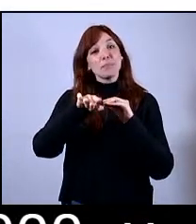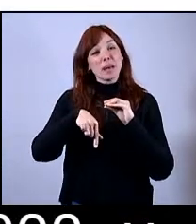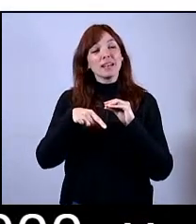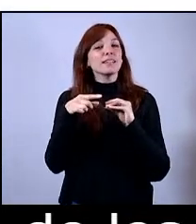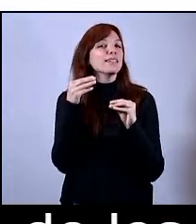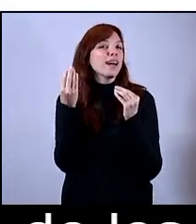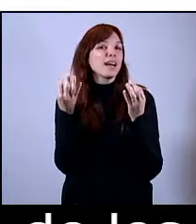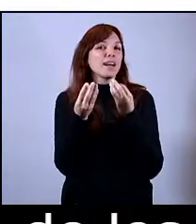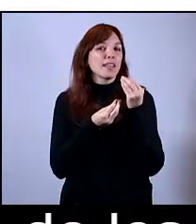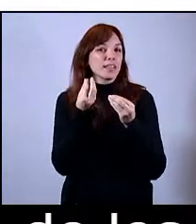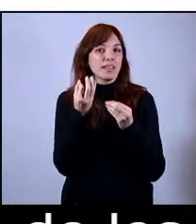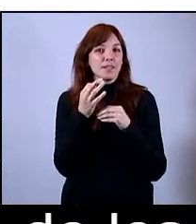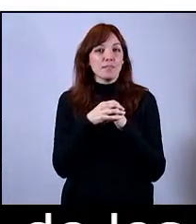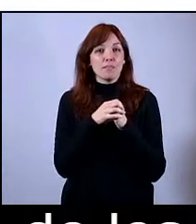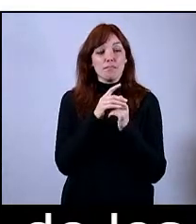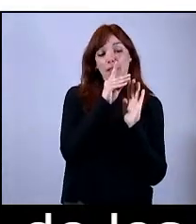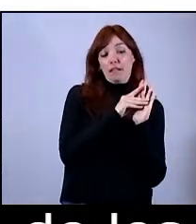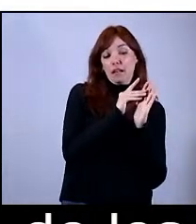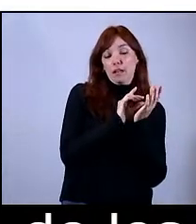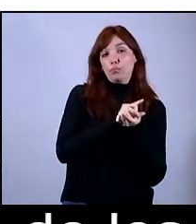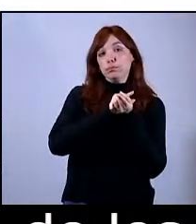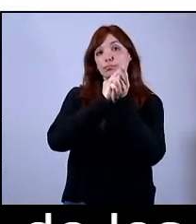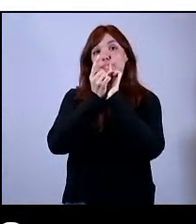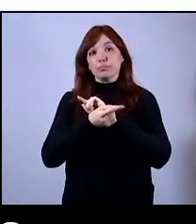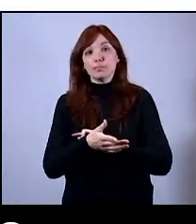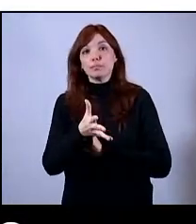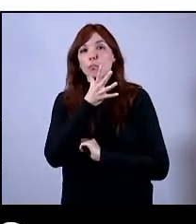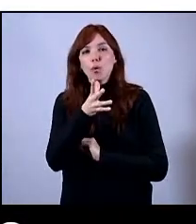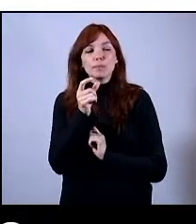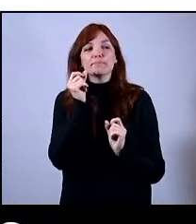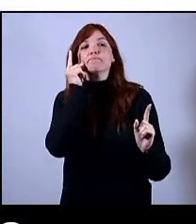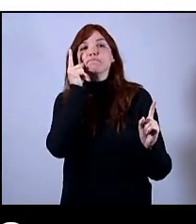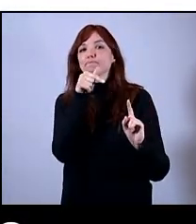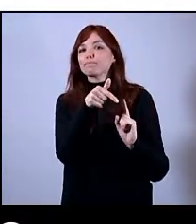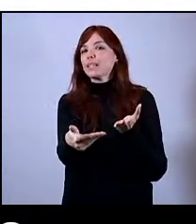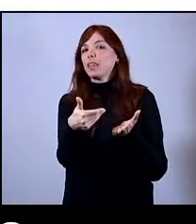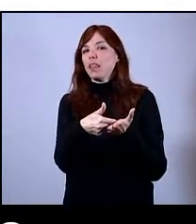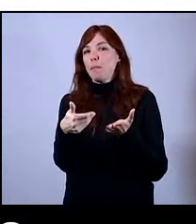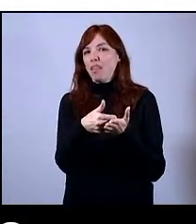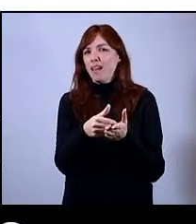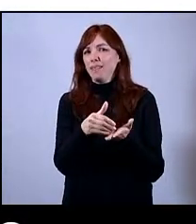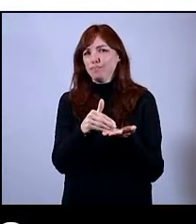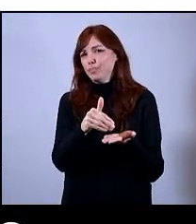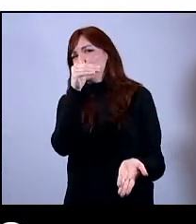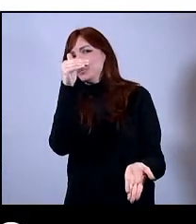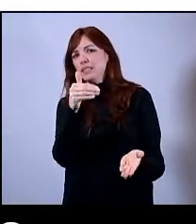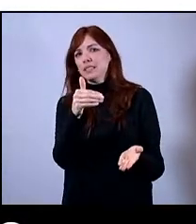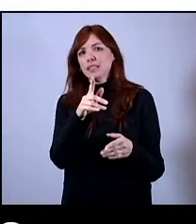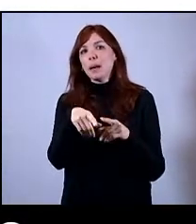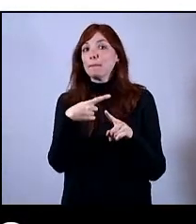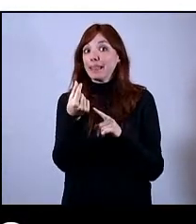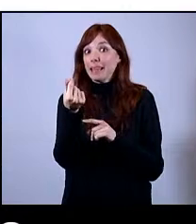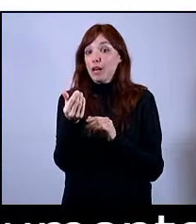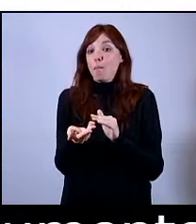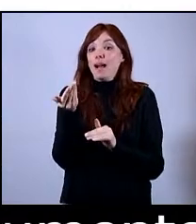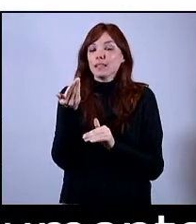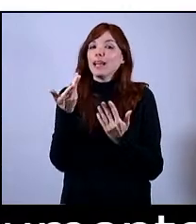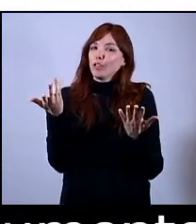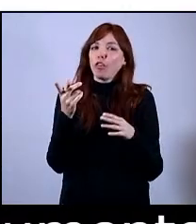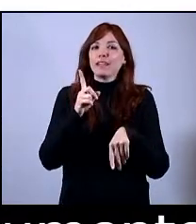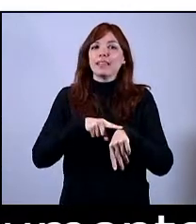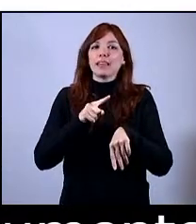ha hecho mediante esta modificación ante la alta demanda y el aumento de los fondos es ampliar el plazo